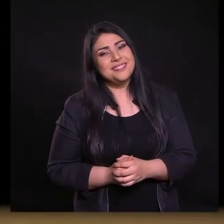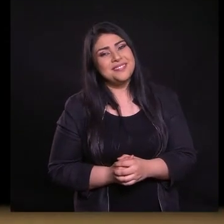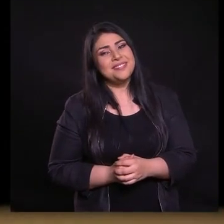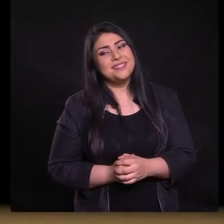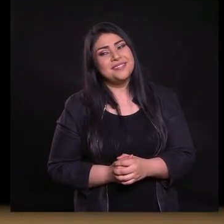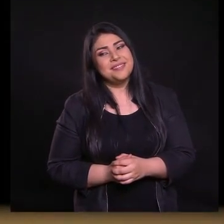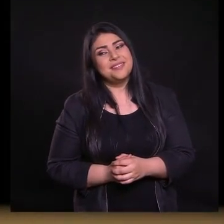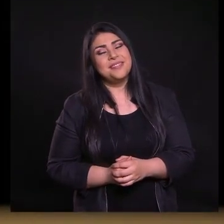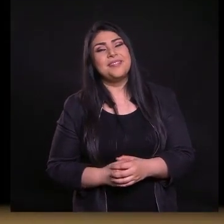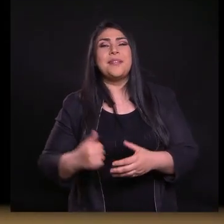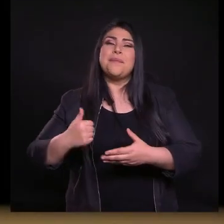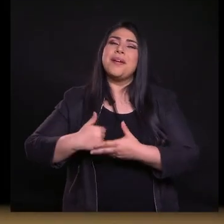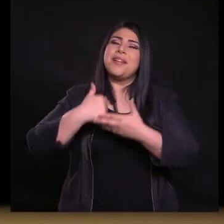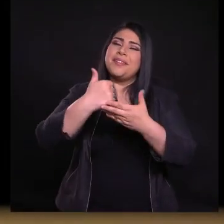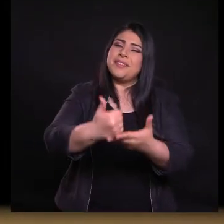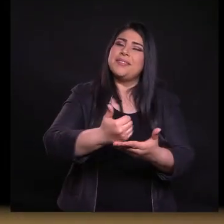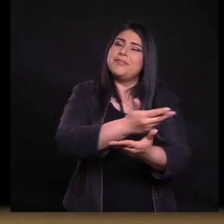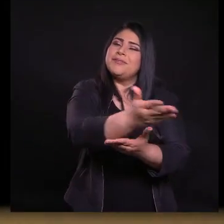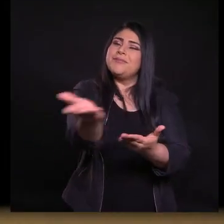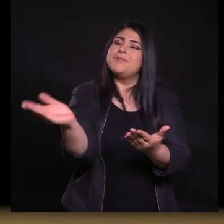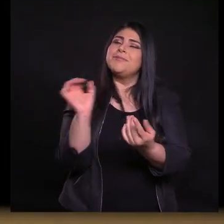a favor tuyo